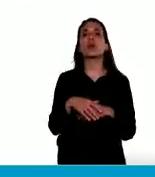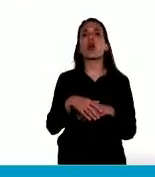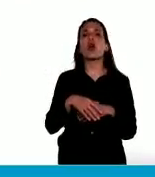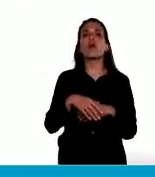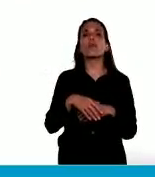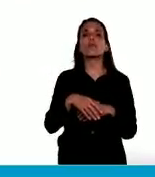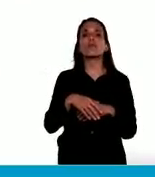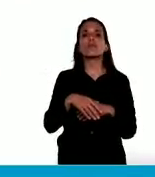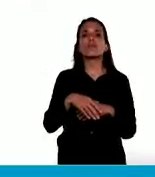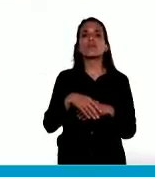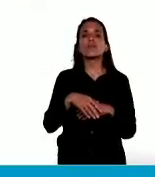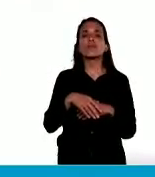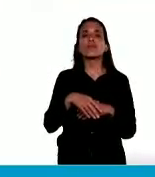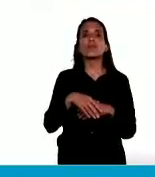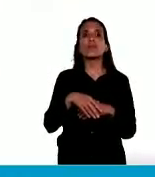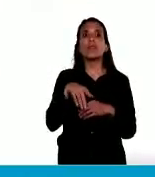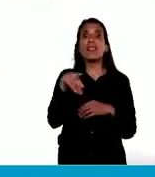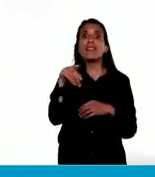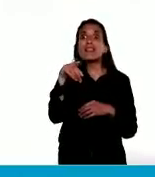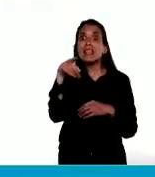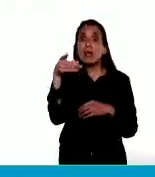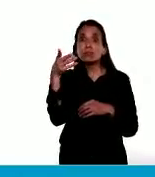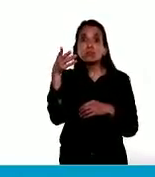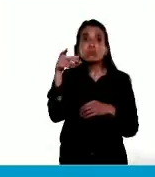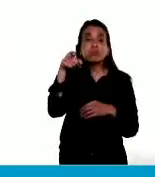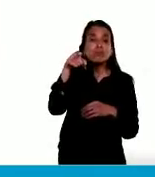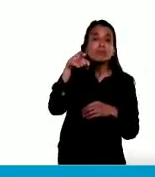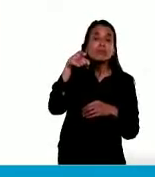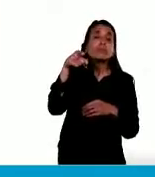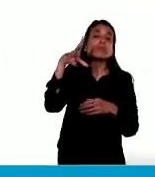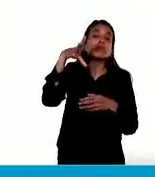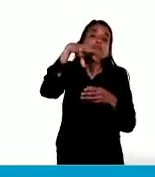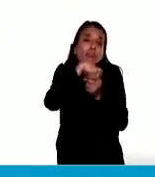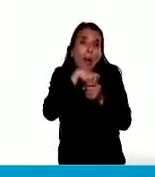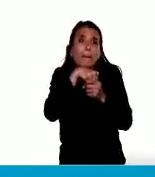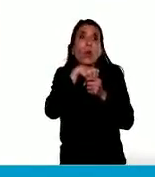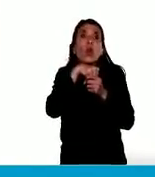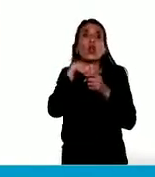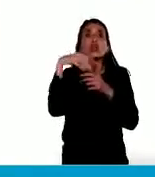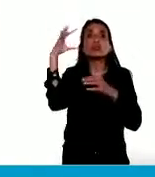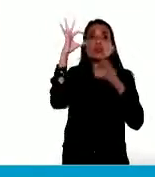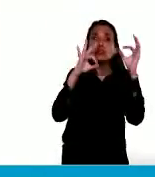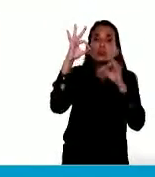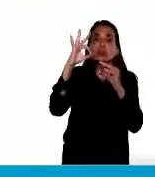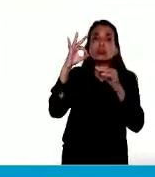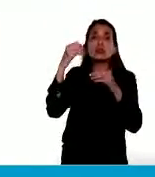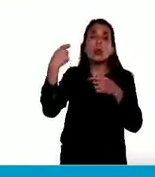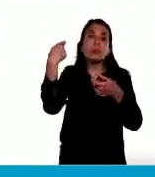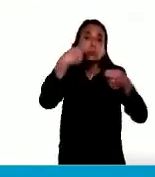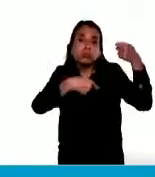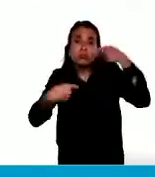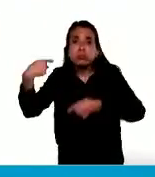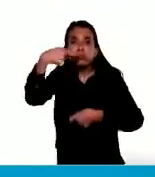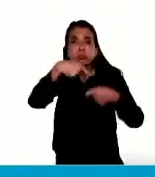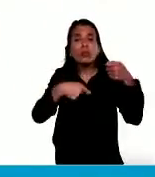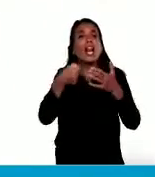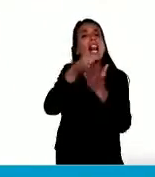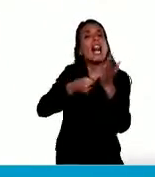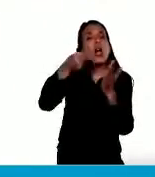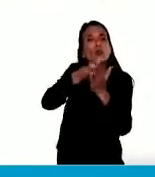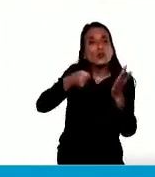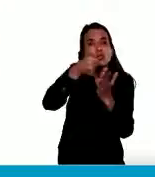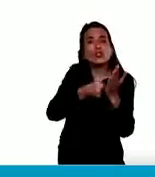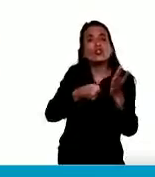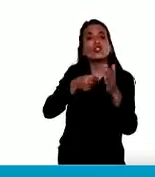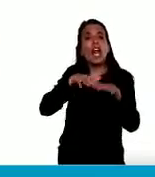Sus aportes a este país solo era para que sea mejor en la lucha, en la